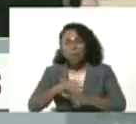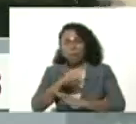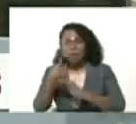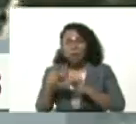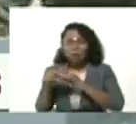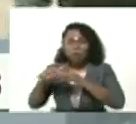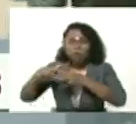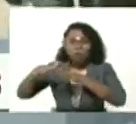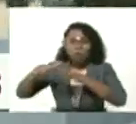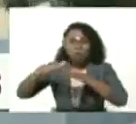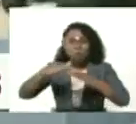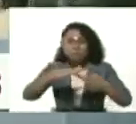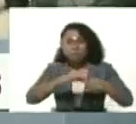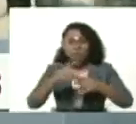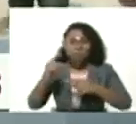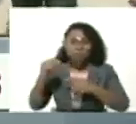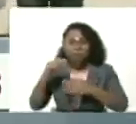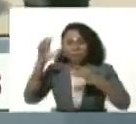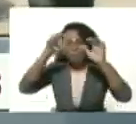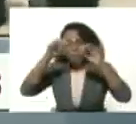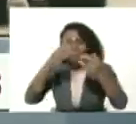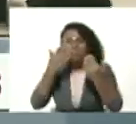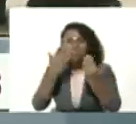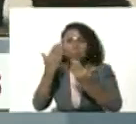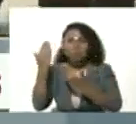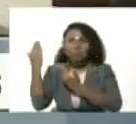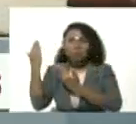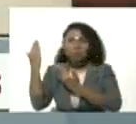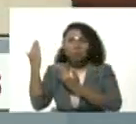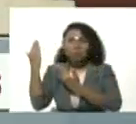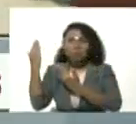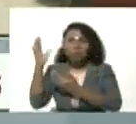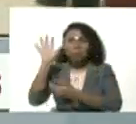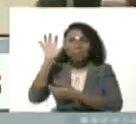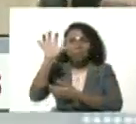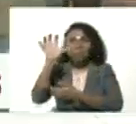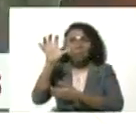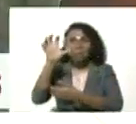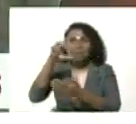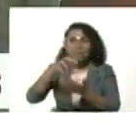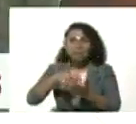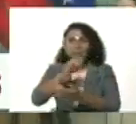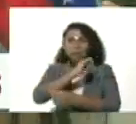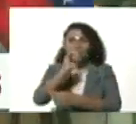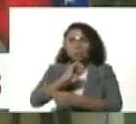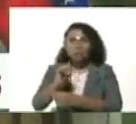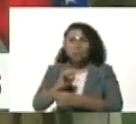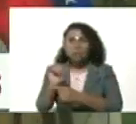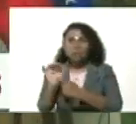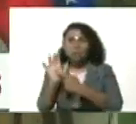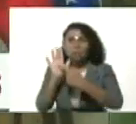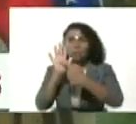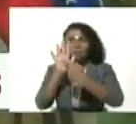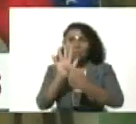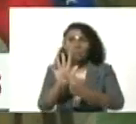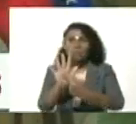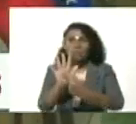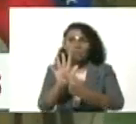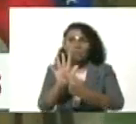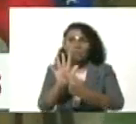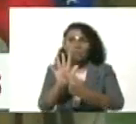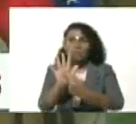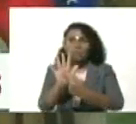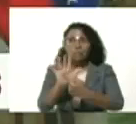el tema de las lluvias. Si me permite mostrarle por acá el mapa del estado Zulia, camarada presidente,